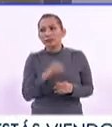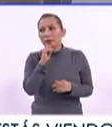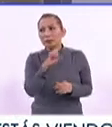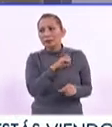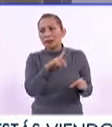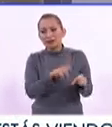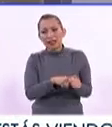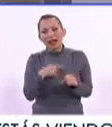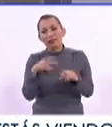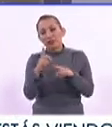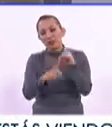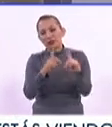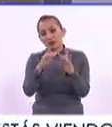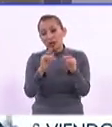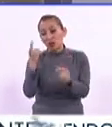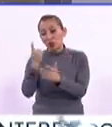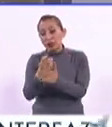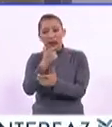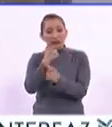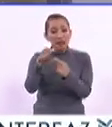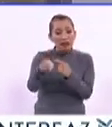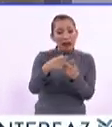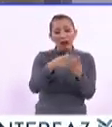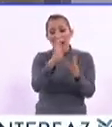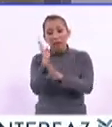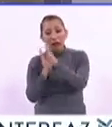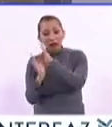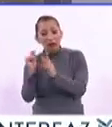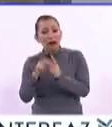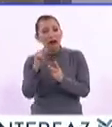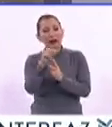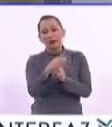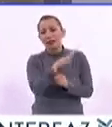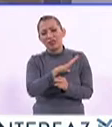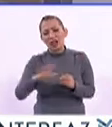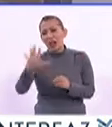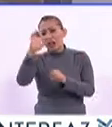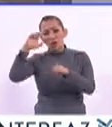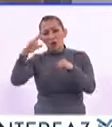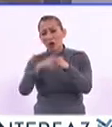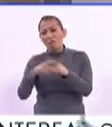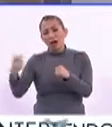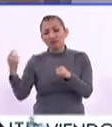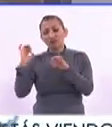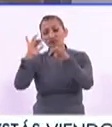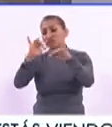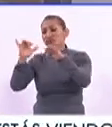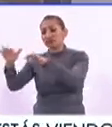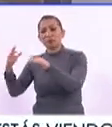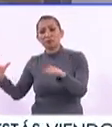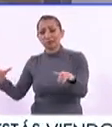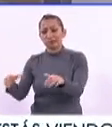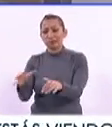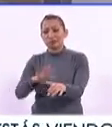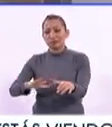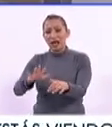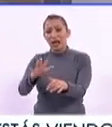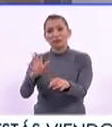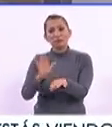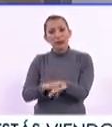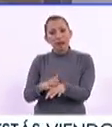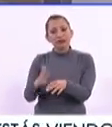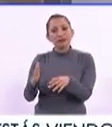exclusivo del deporte francés. El deporte en Inglaterra, el deporte en Bélgica, el deporte en general en Europa, pues cada vez tiene que